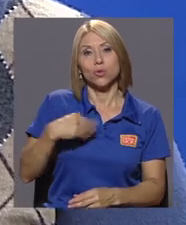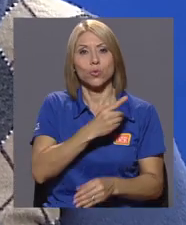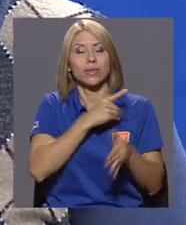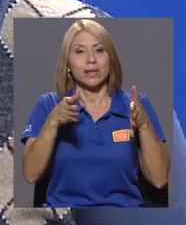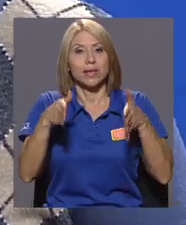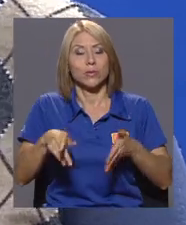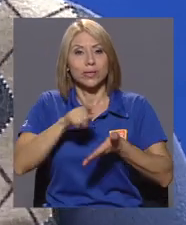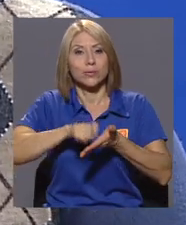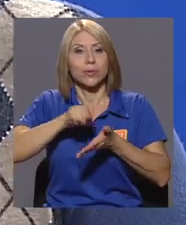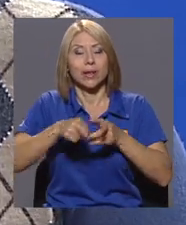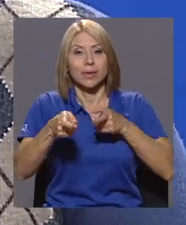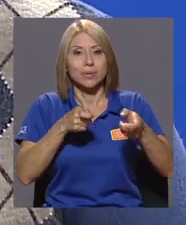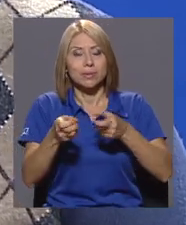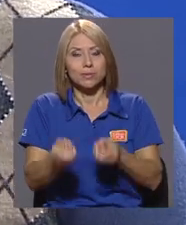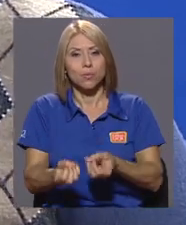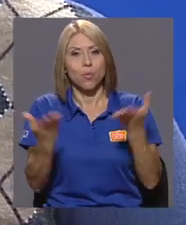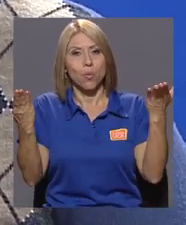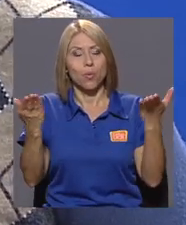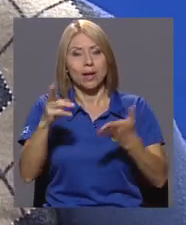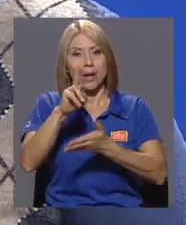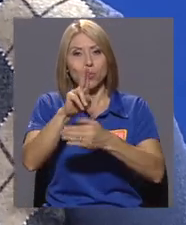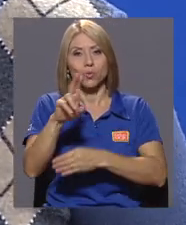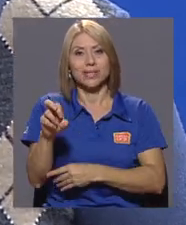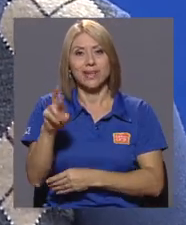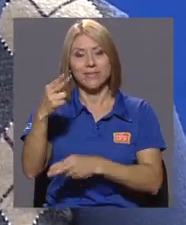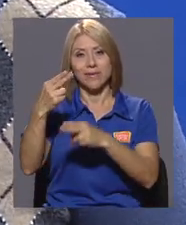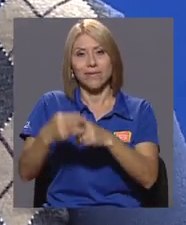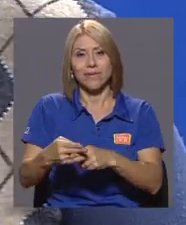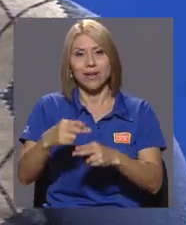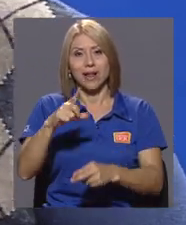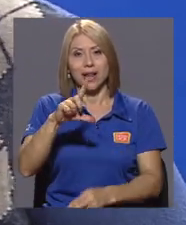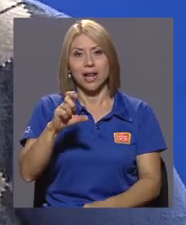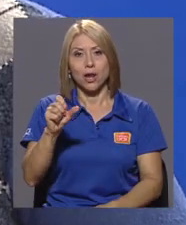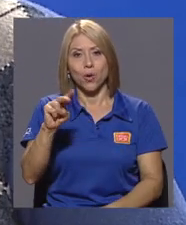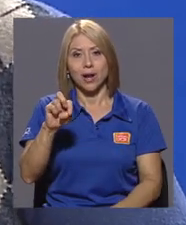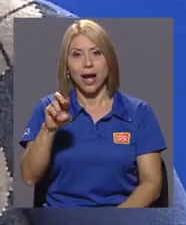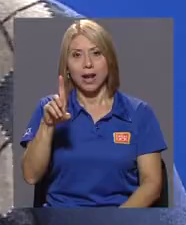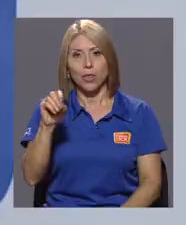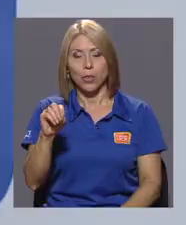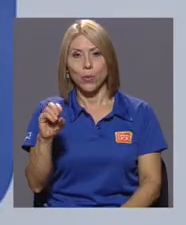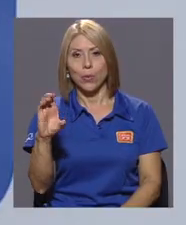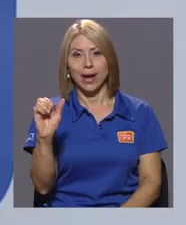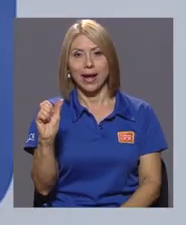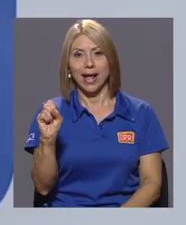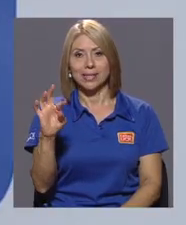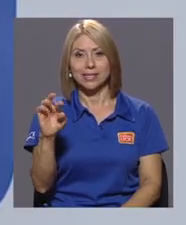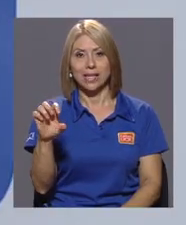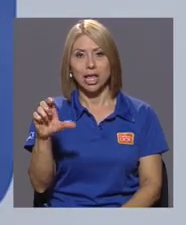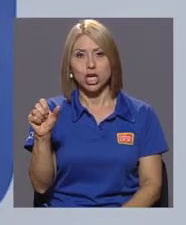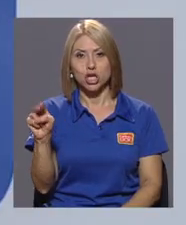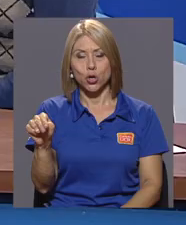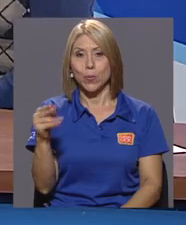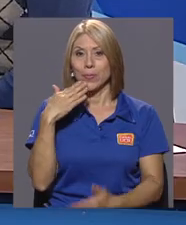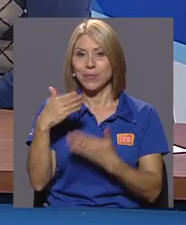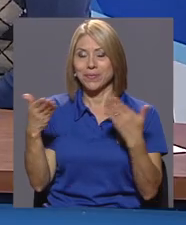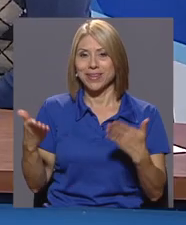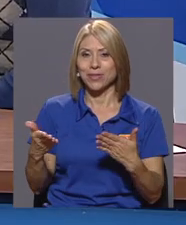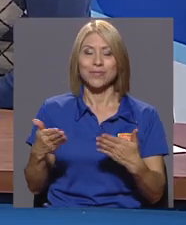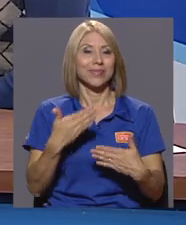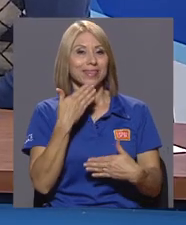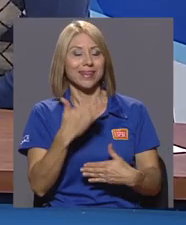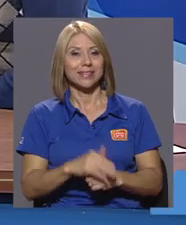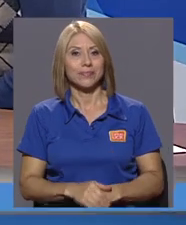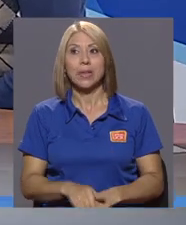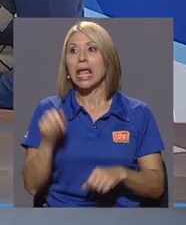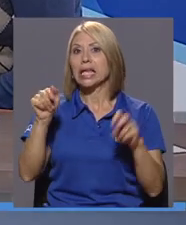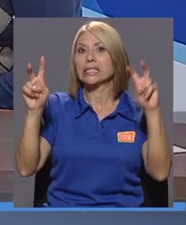al señor director de la escuela de administración pública de nuestra universidad don leonardo castellón de leonardo bienvenido desde la o por la invitación no hablar de este tema